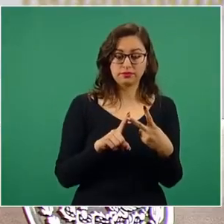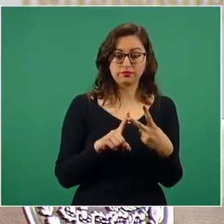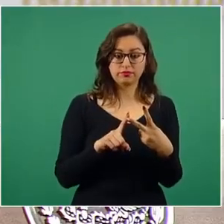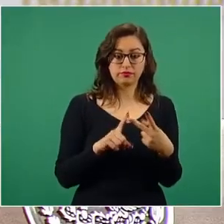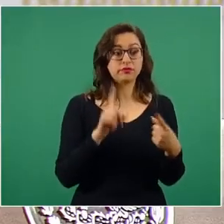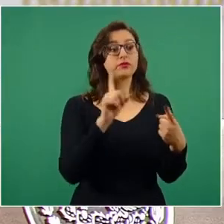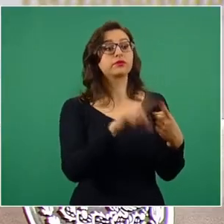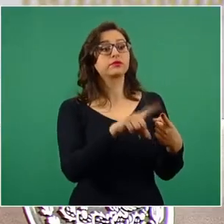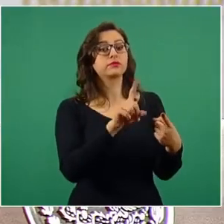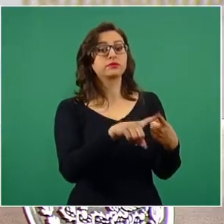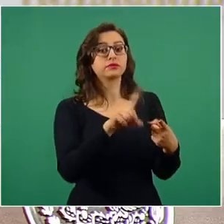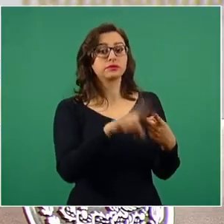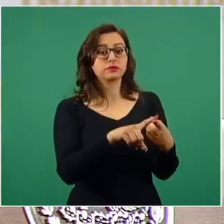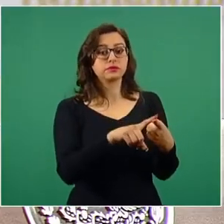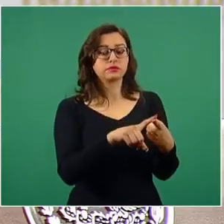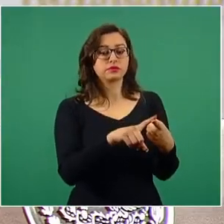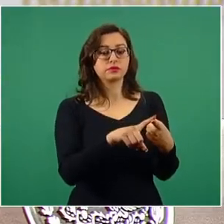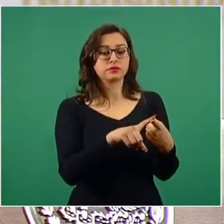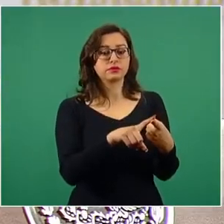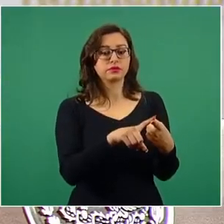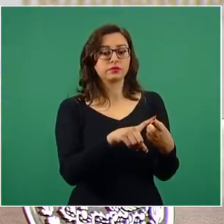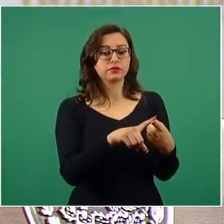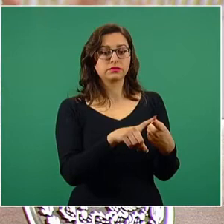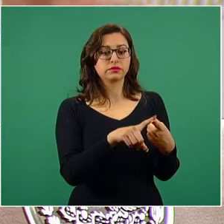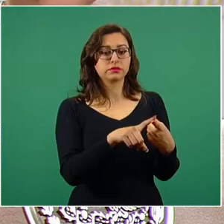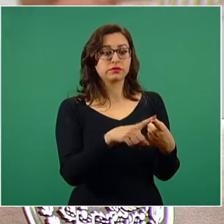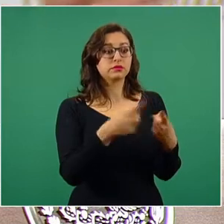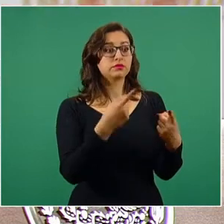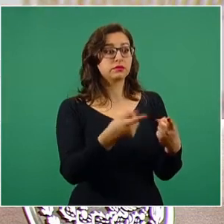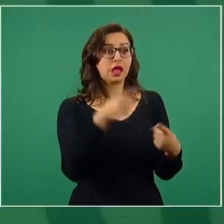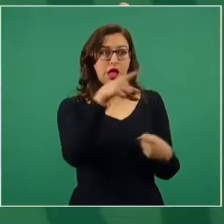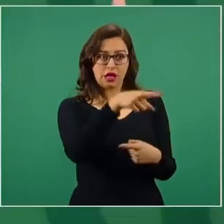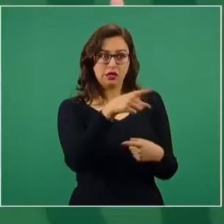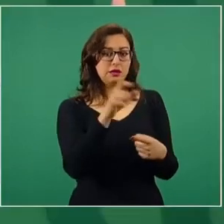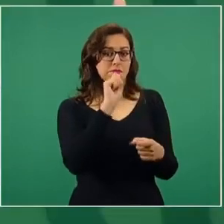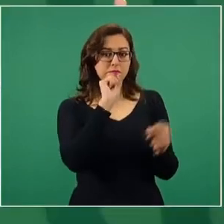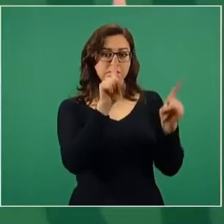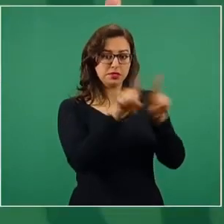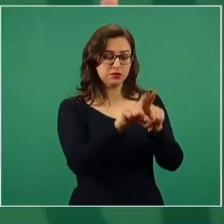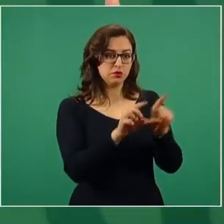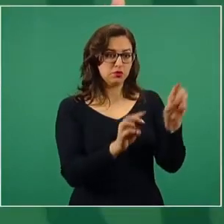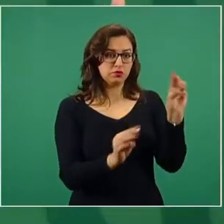cosas. Primero, que se hiciera un memorial